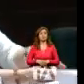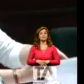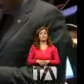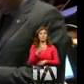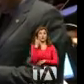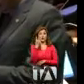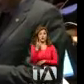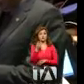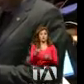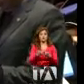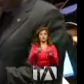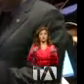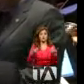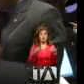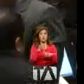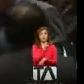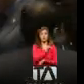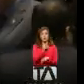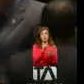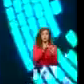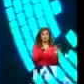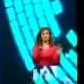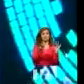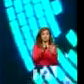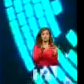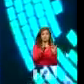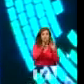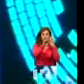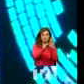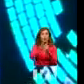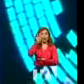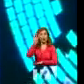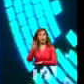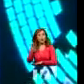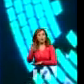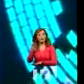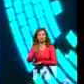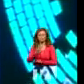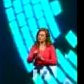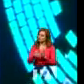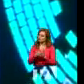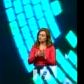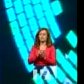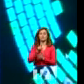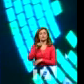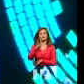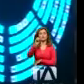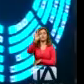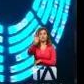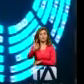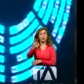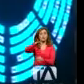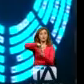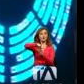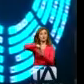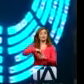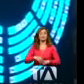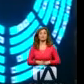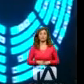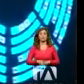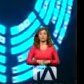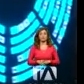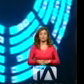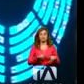dos bloques, 22 textos en los que se allanaban y 4 en los que se ratificaron con 109 votos. Así, finalmente, luego